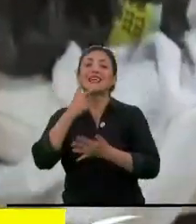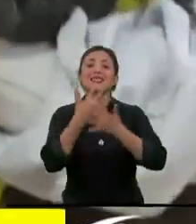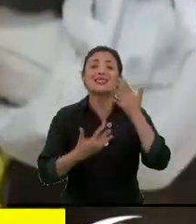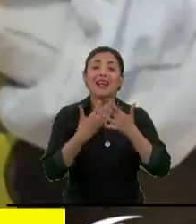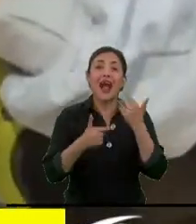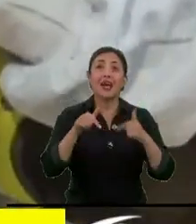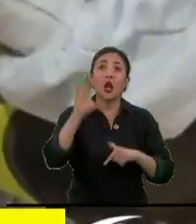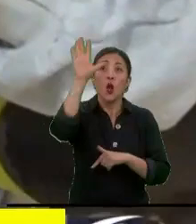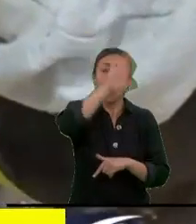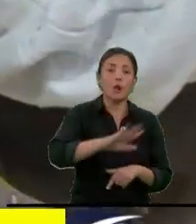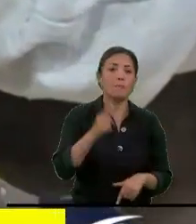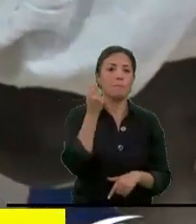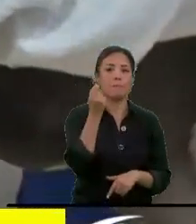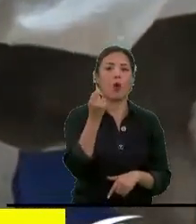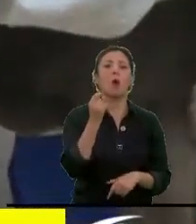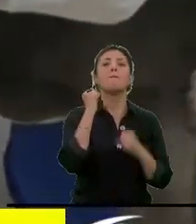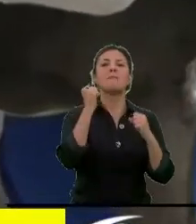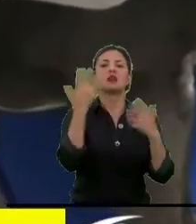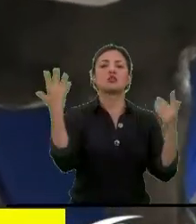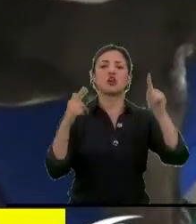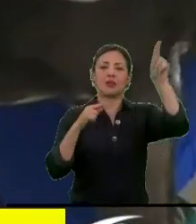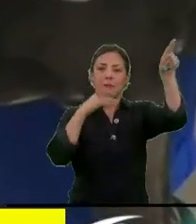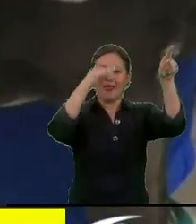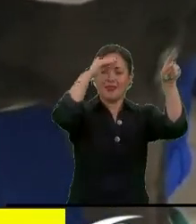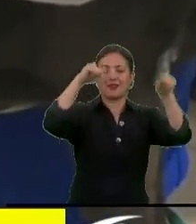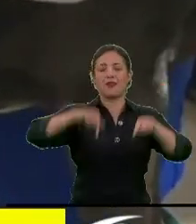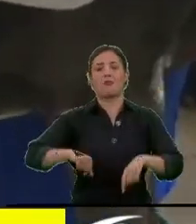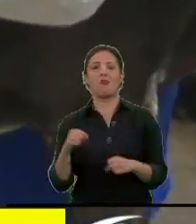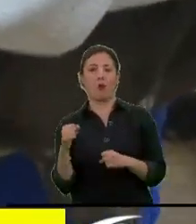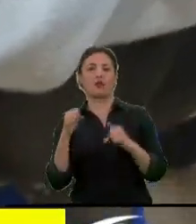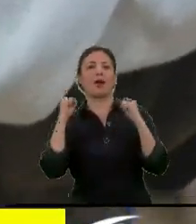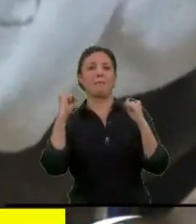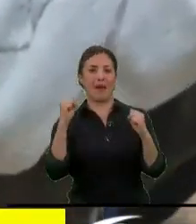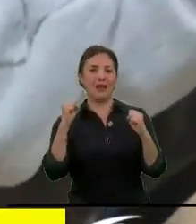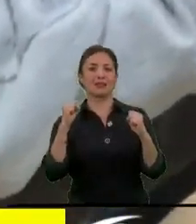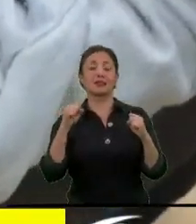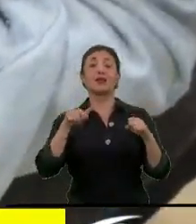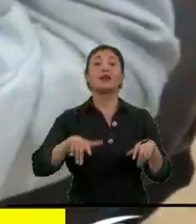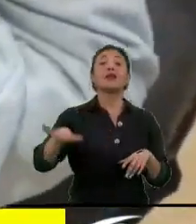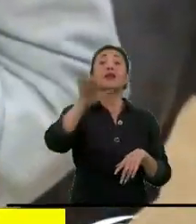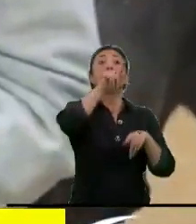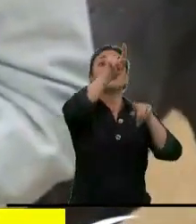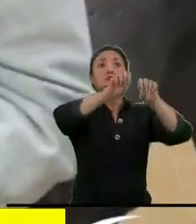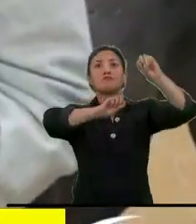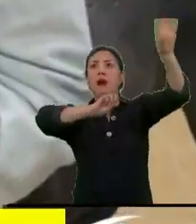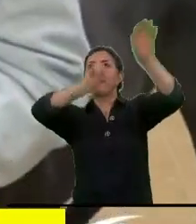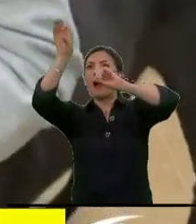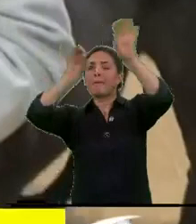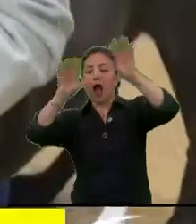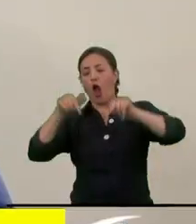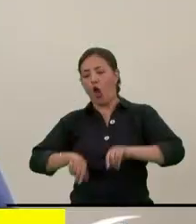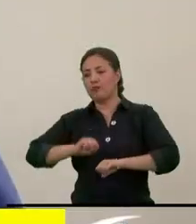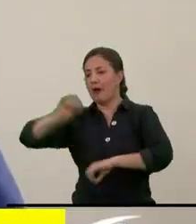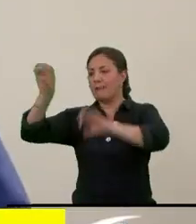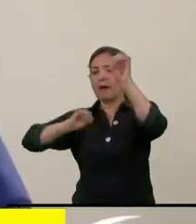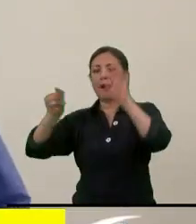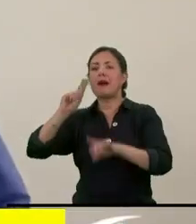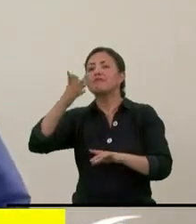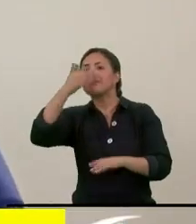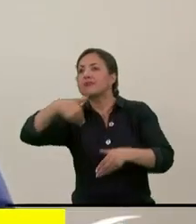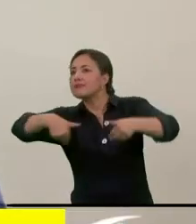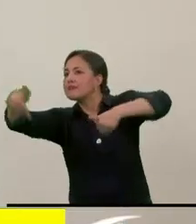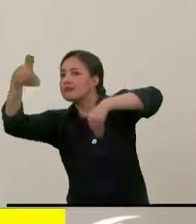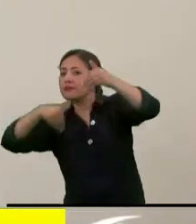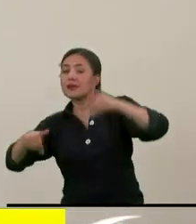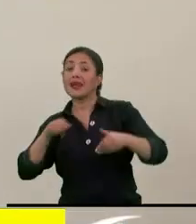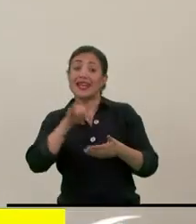y que están principalmente ubicadas en Bogotá y en Medellín. De allí se distribuyen a nivel nacional de acuerdo a la demanda. La donación de sangre